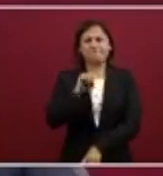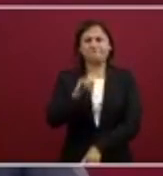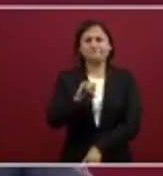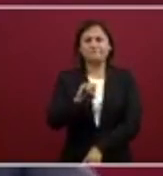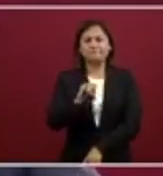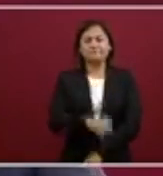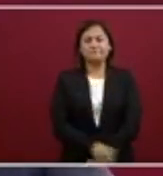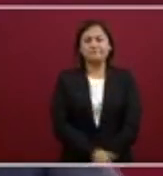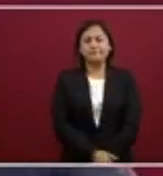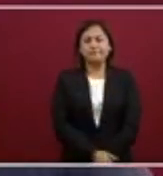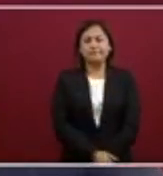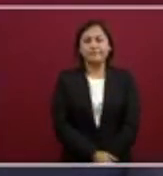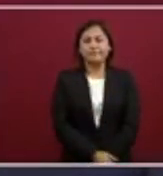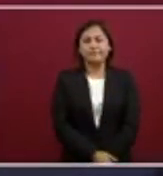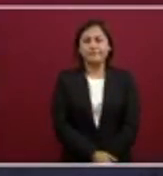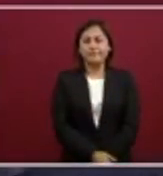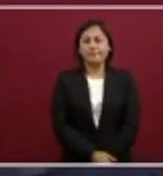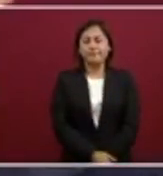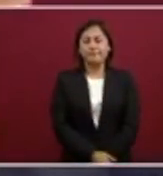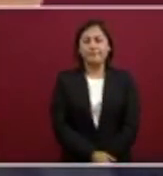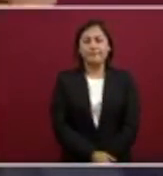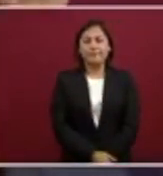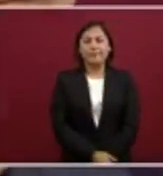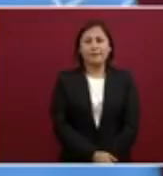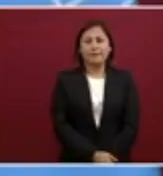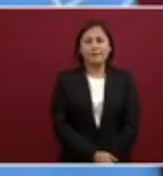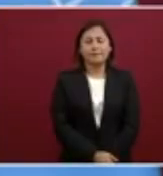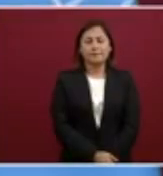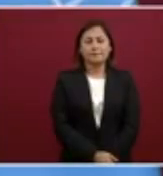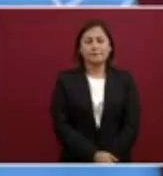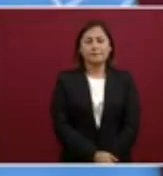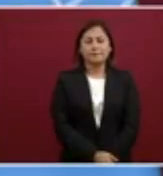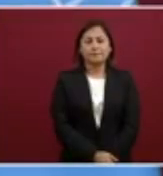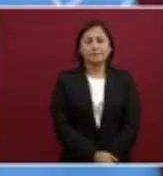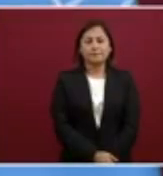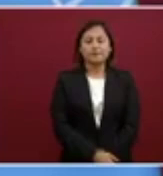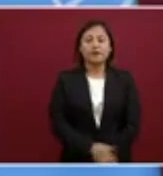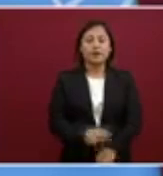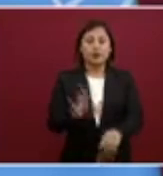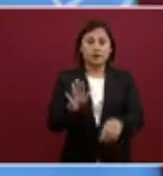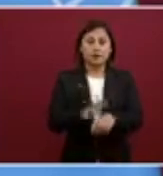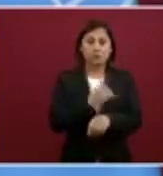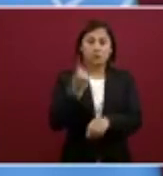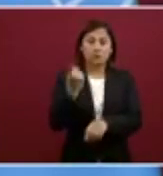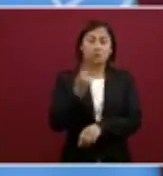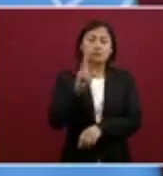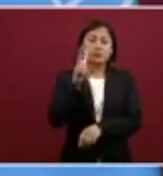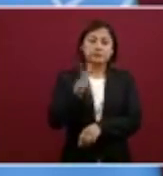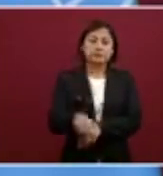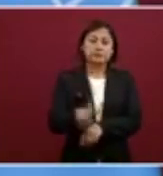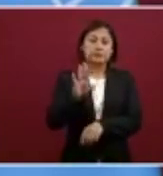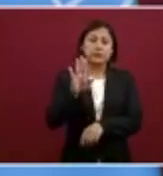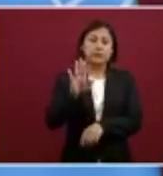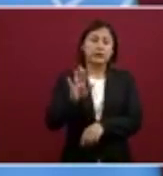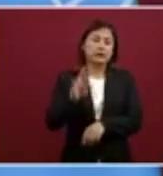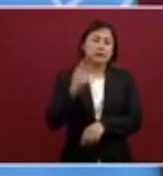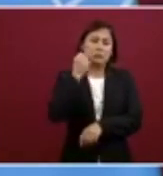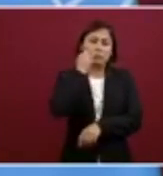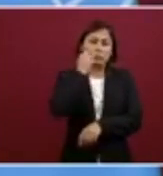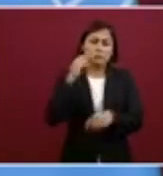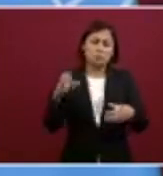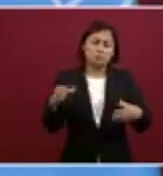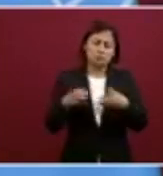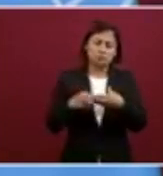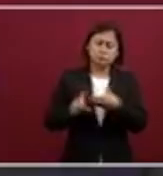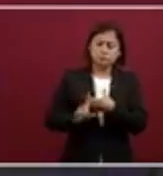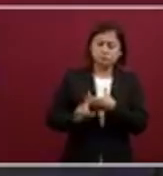hay, a pesar del abandono y de la marginación y de los grandes y